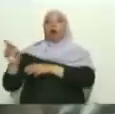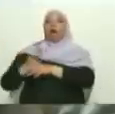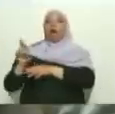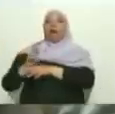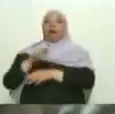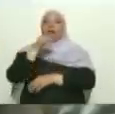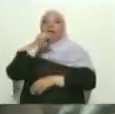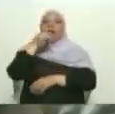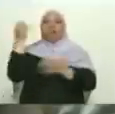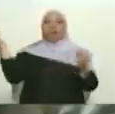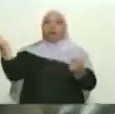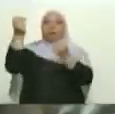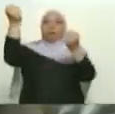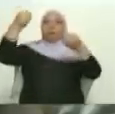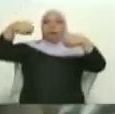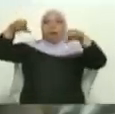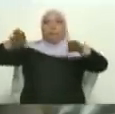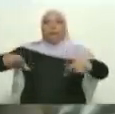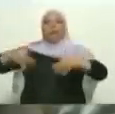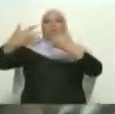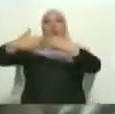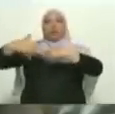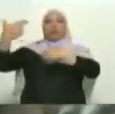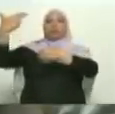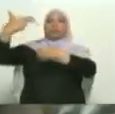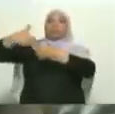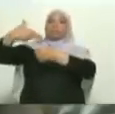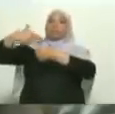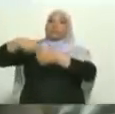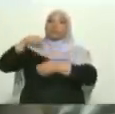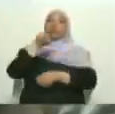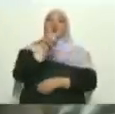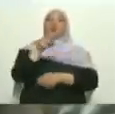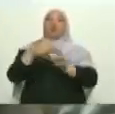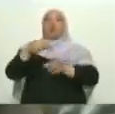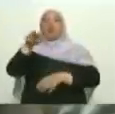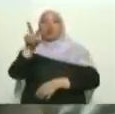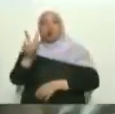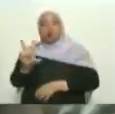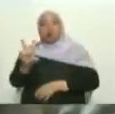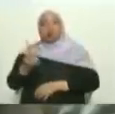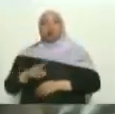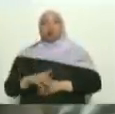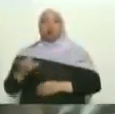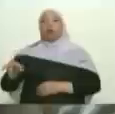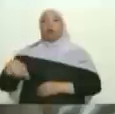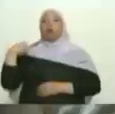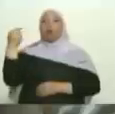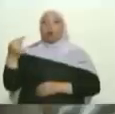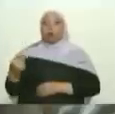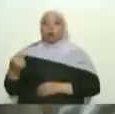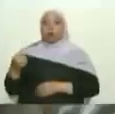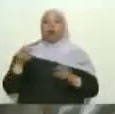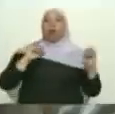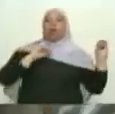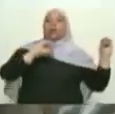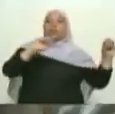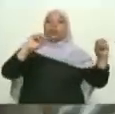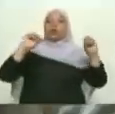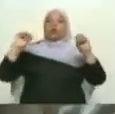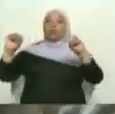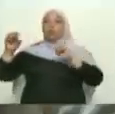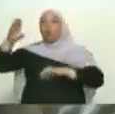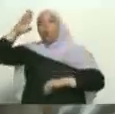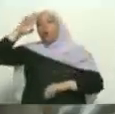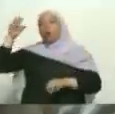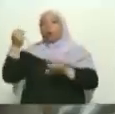del paro petrolero de ese año 2002. luego el llamado goteo militar de